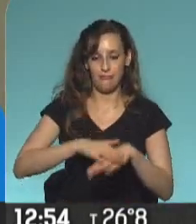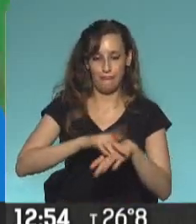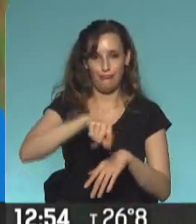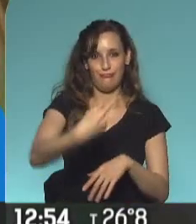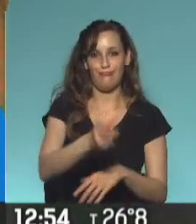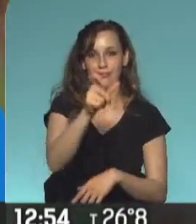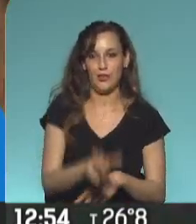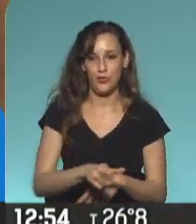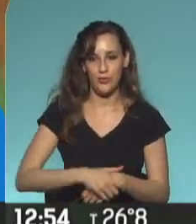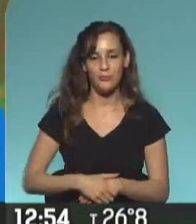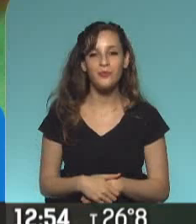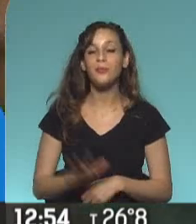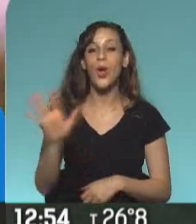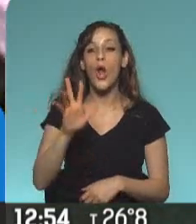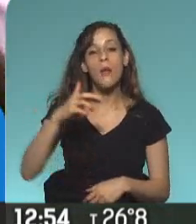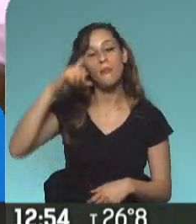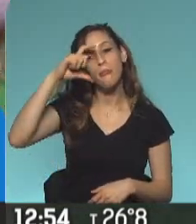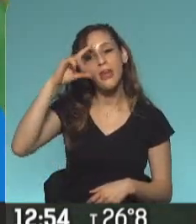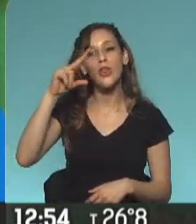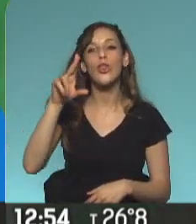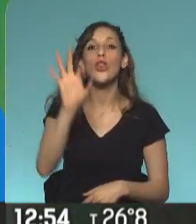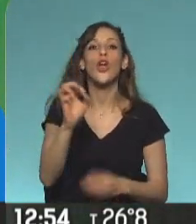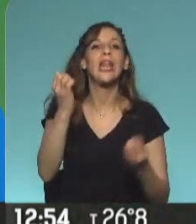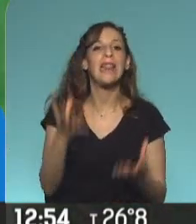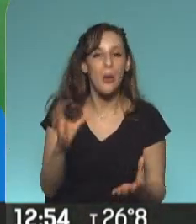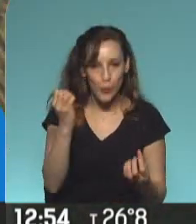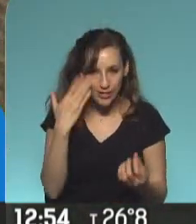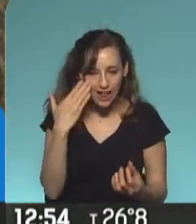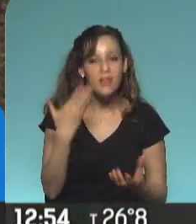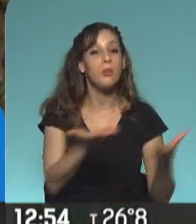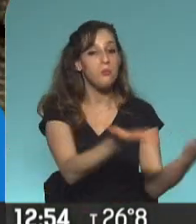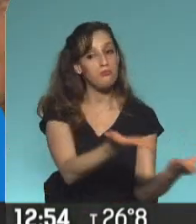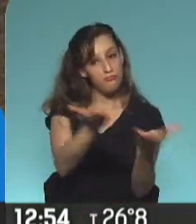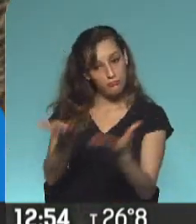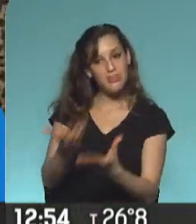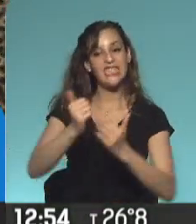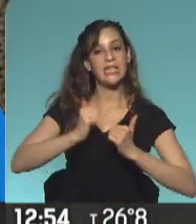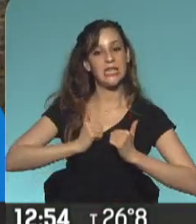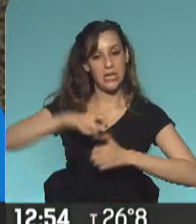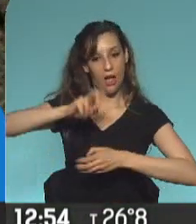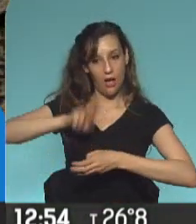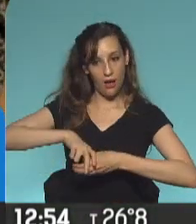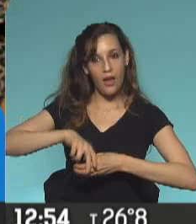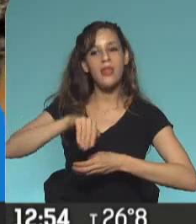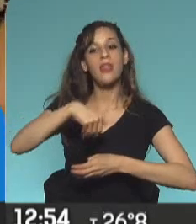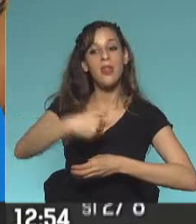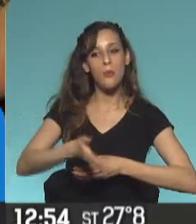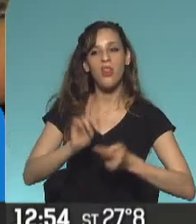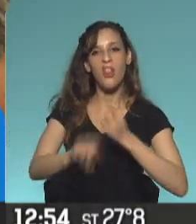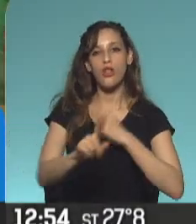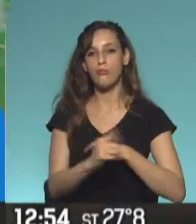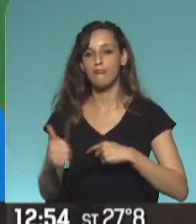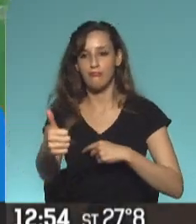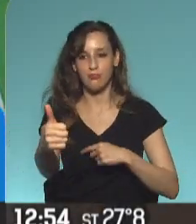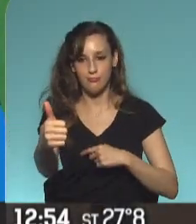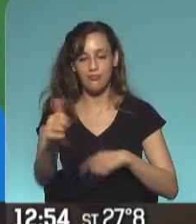Pedro. ¿Qué tal? Buenas tardes, Pedro. Va a pasar por ahí, se va a sentar en la silla y cuando se desocupa la computadora del fondo pasan directamente, ¿sí?